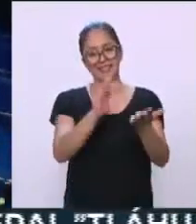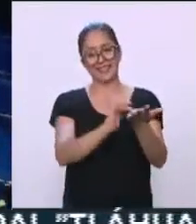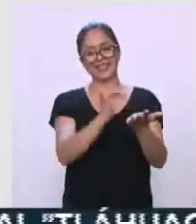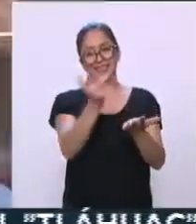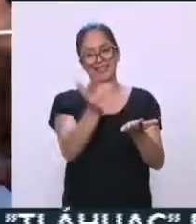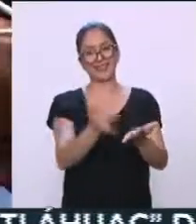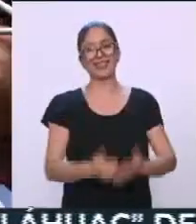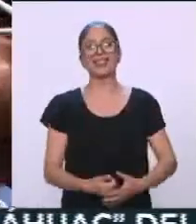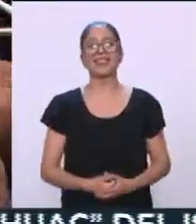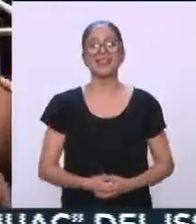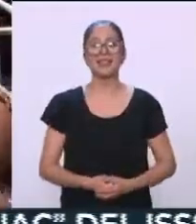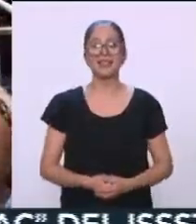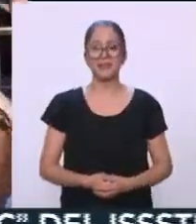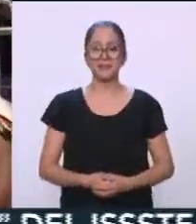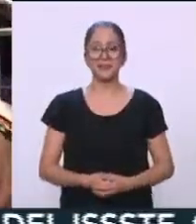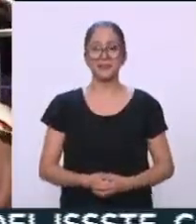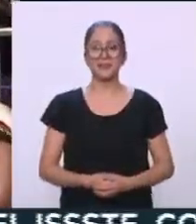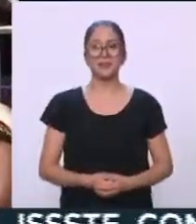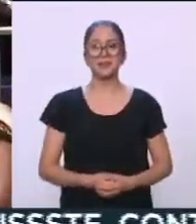Gracias.